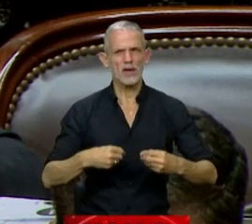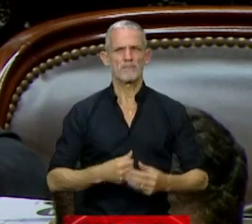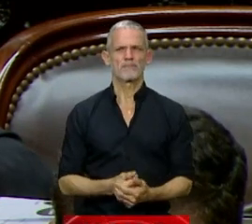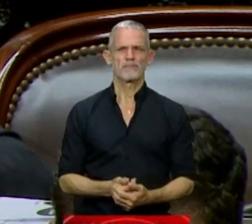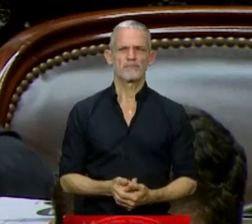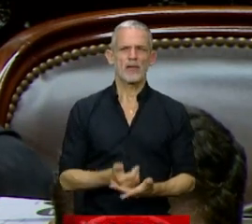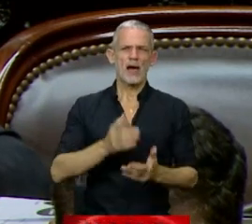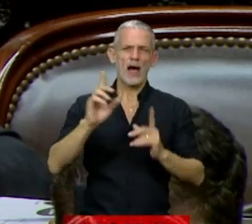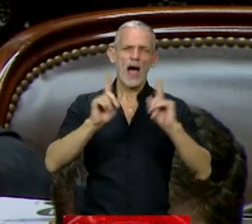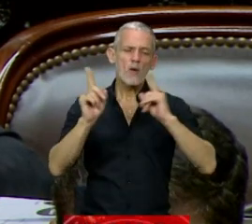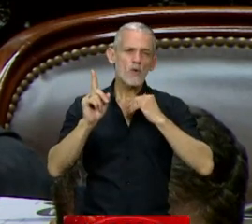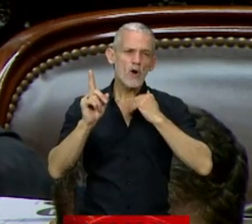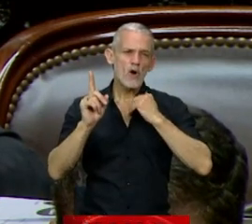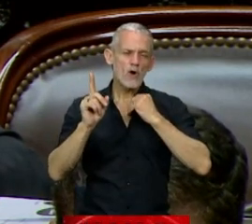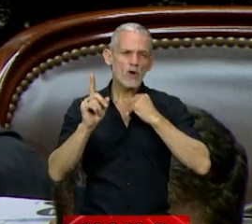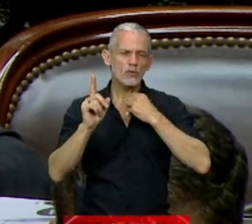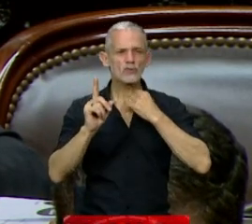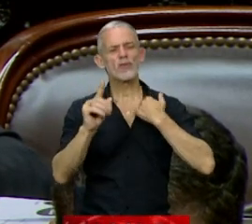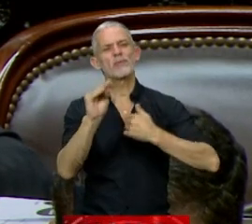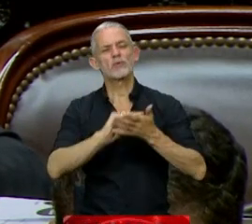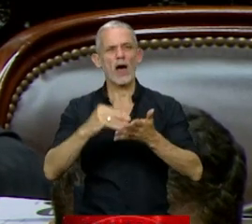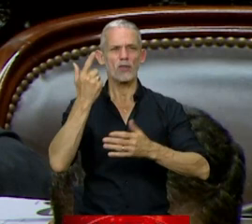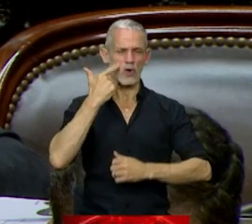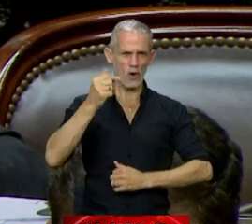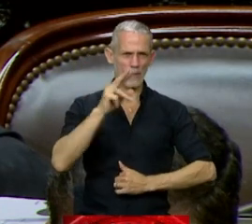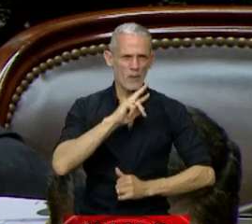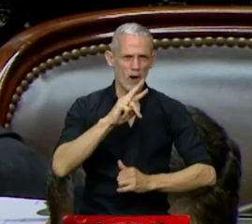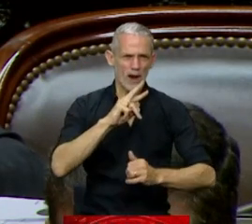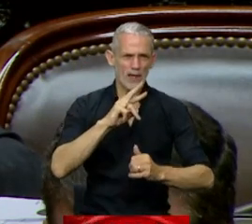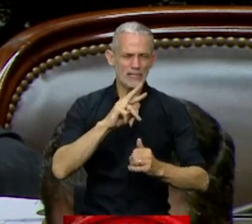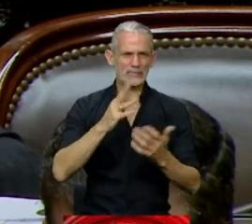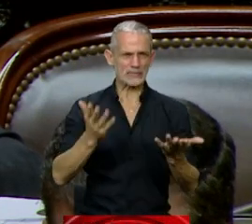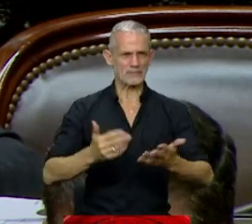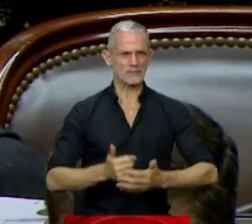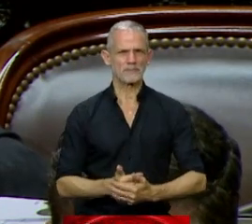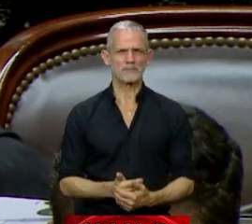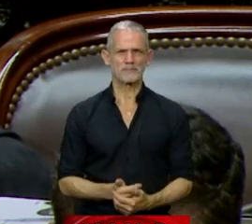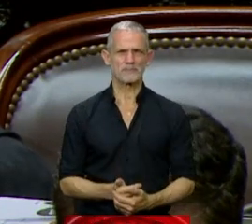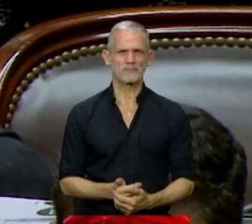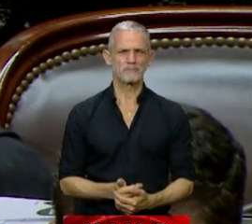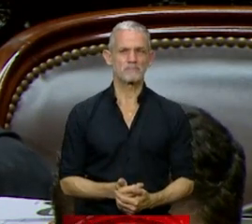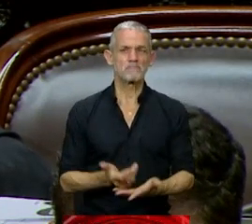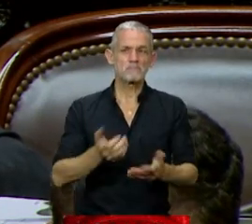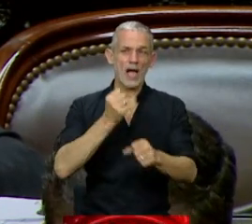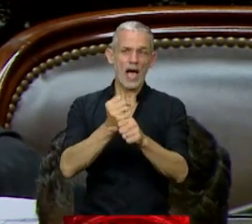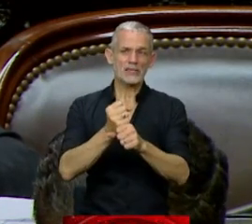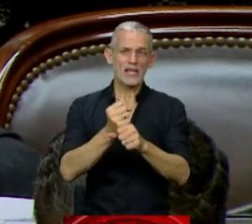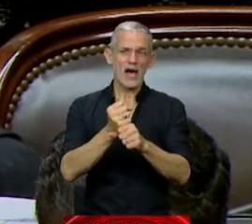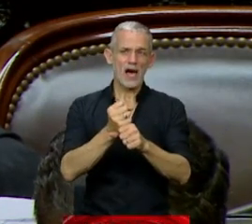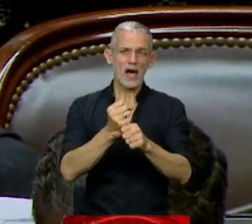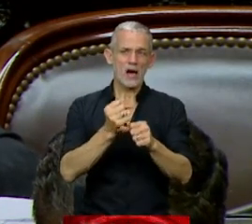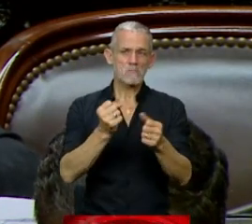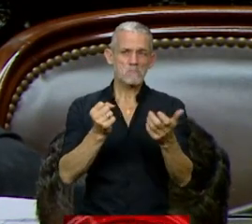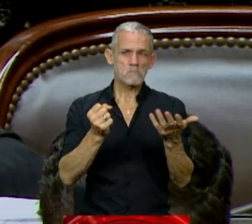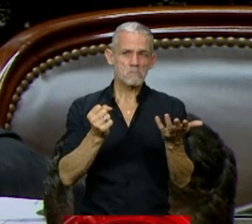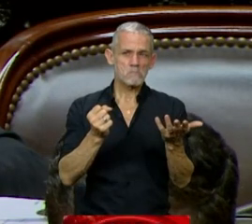que algunos diputadas y diputados que hasta hace